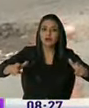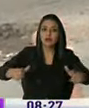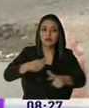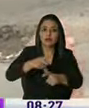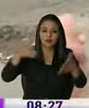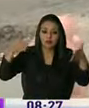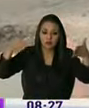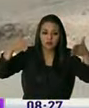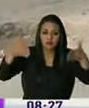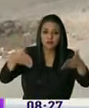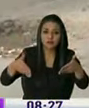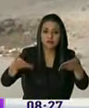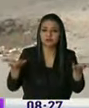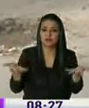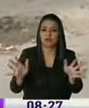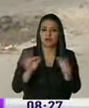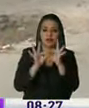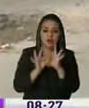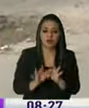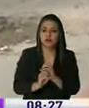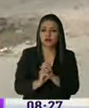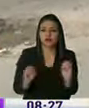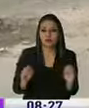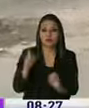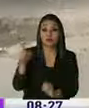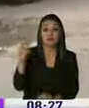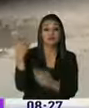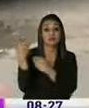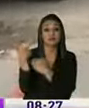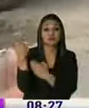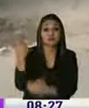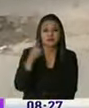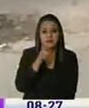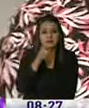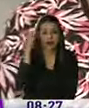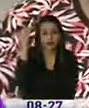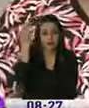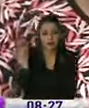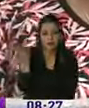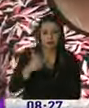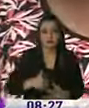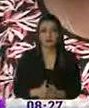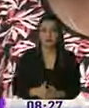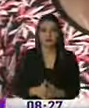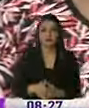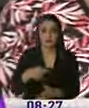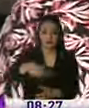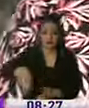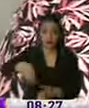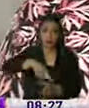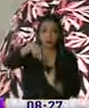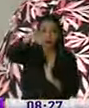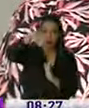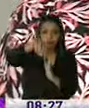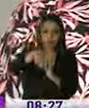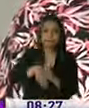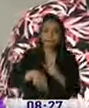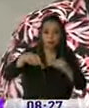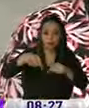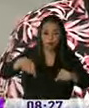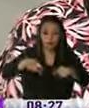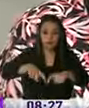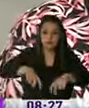tome asunto en arreglar, y eso le pertenece lógicamente a la alcaldía. Está perforándose para adentro, entonces esa